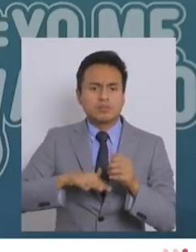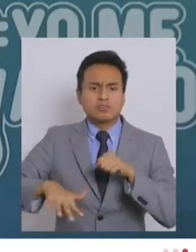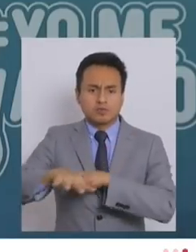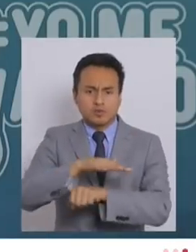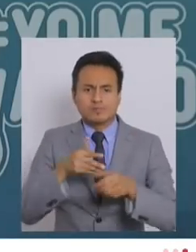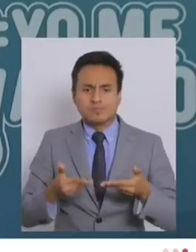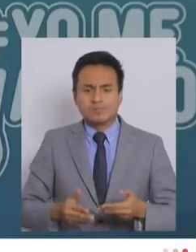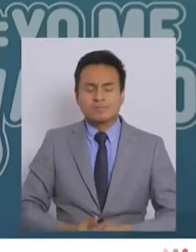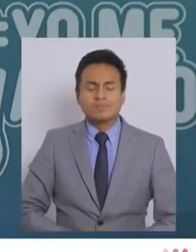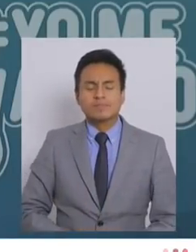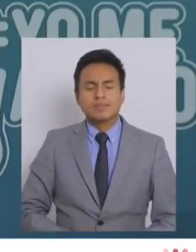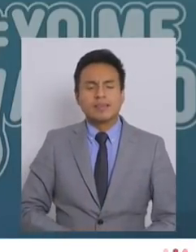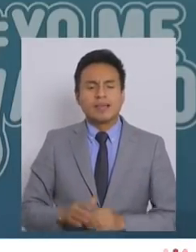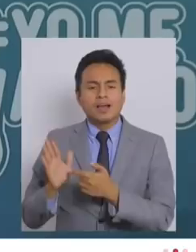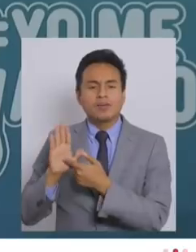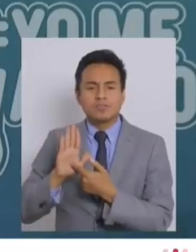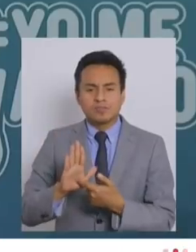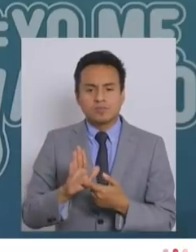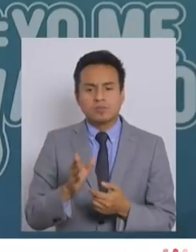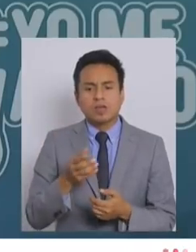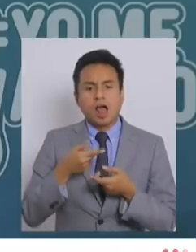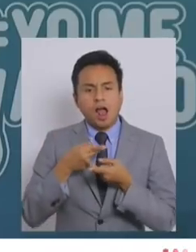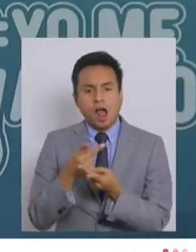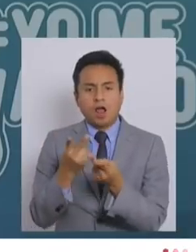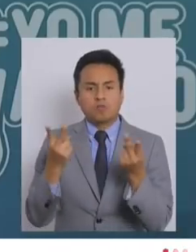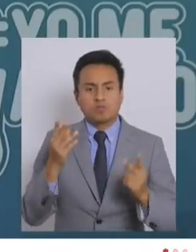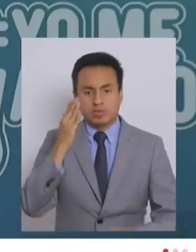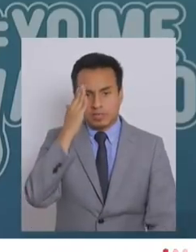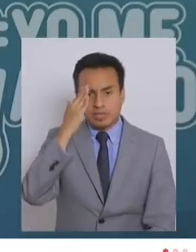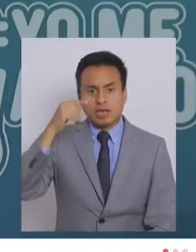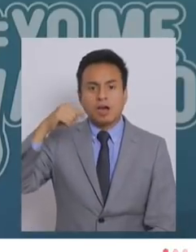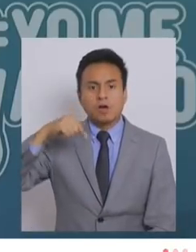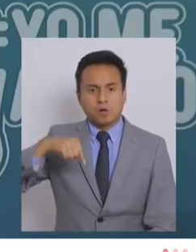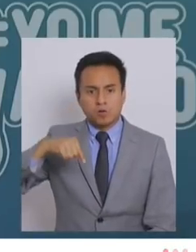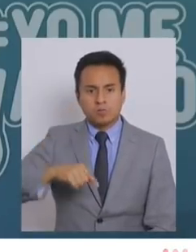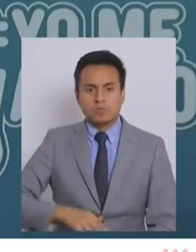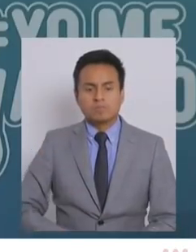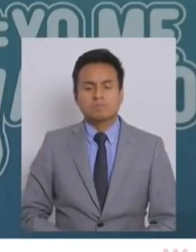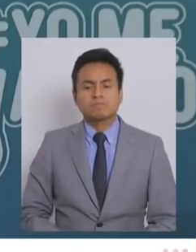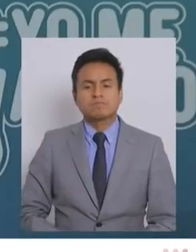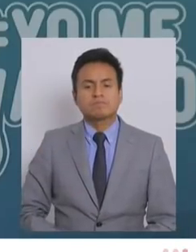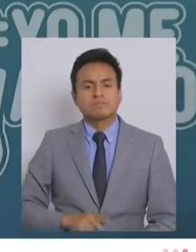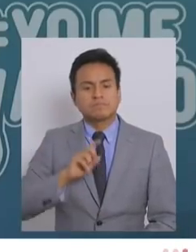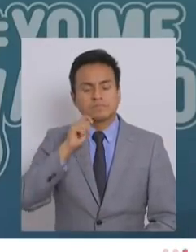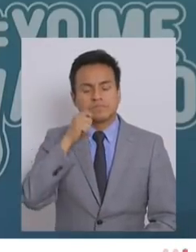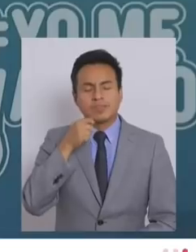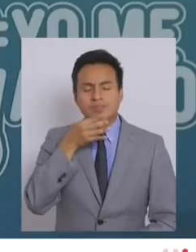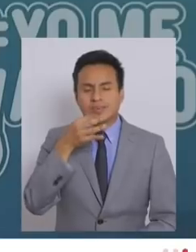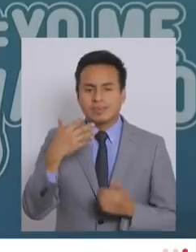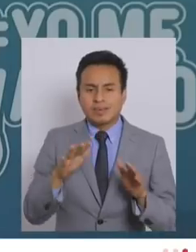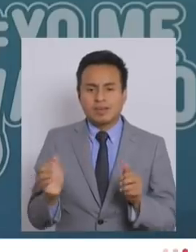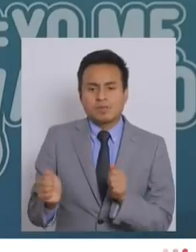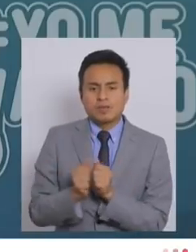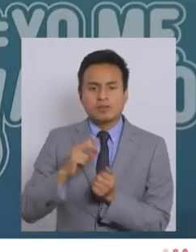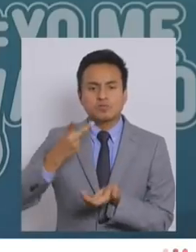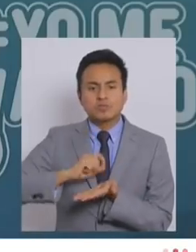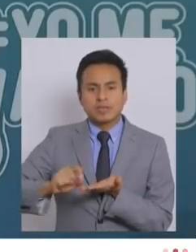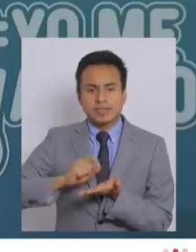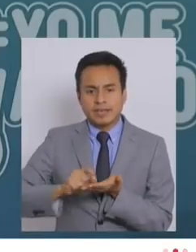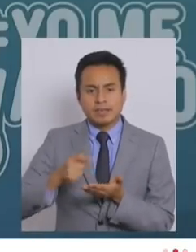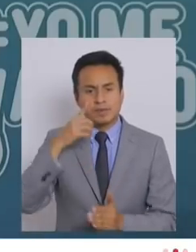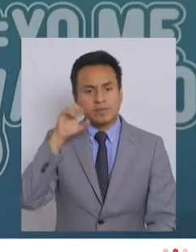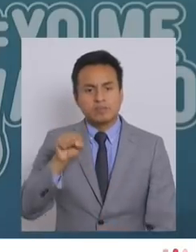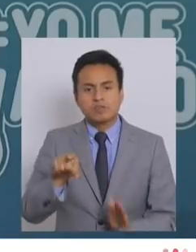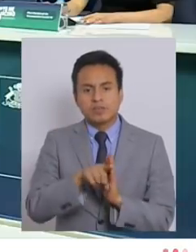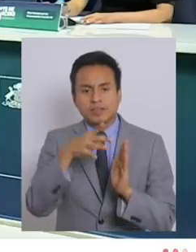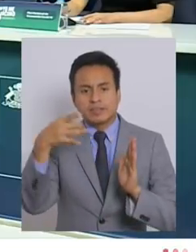a continuación daremos a conocer los anuncios del día de hoy para lo cual como ya dije nos acompaña la subsecretaria de prevención